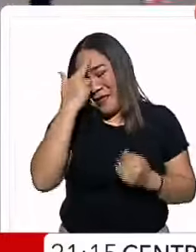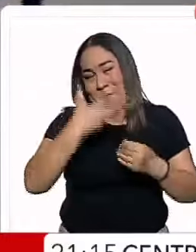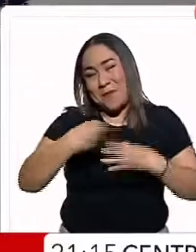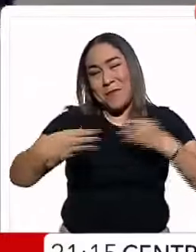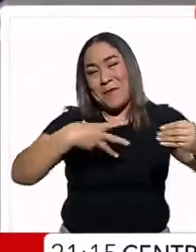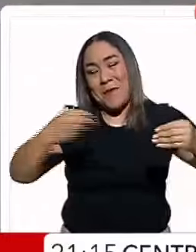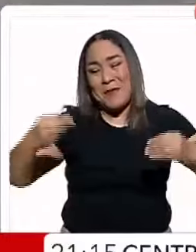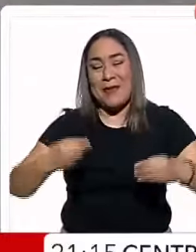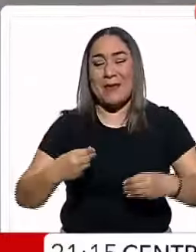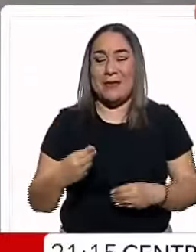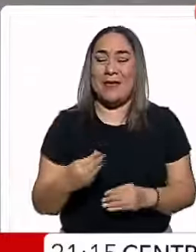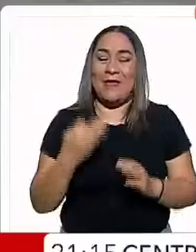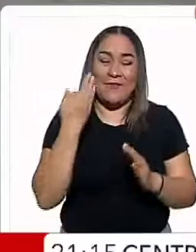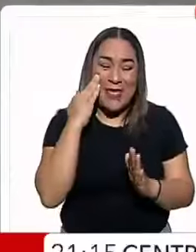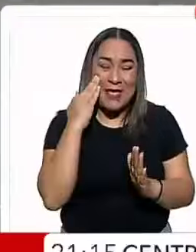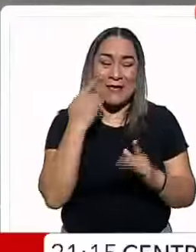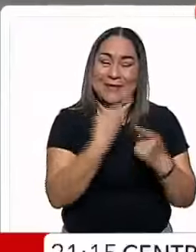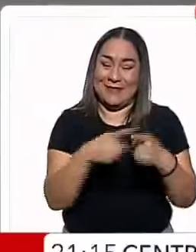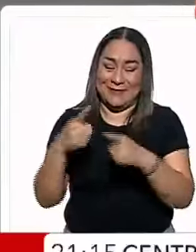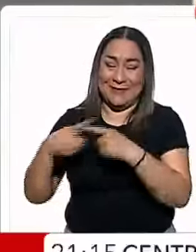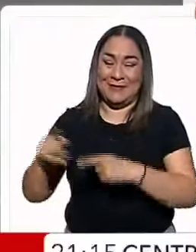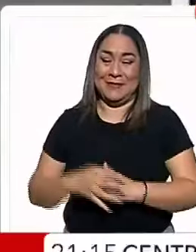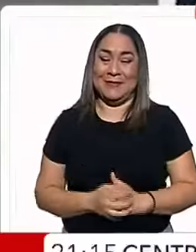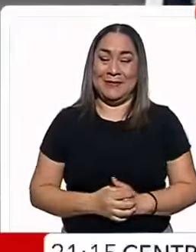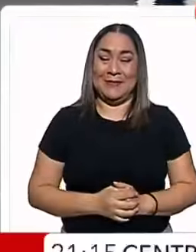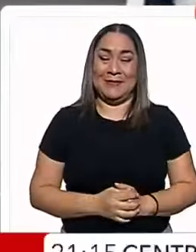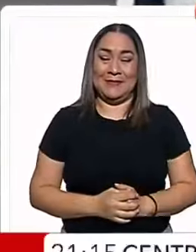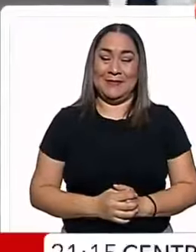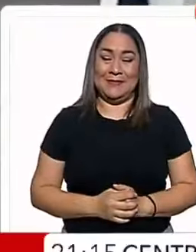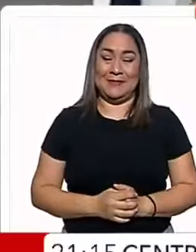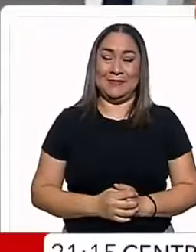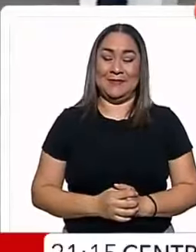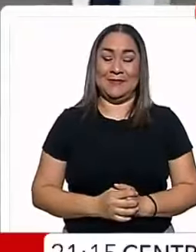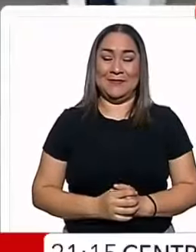sociales. ¡Eso!